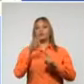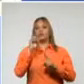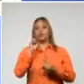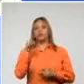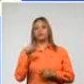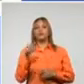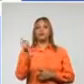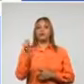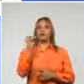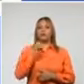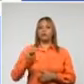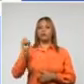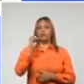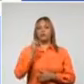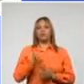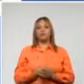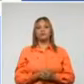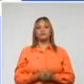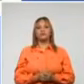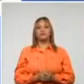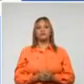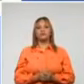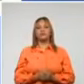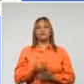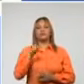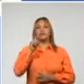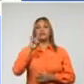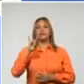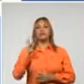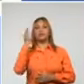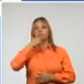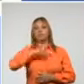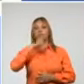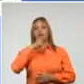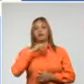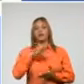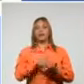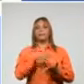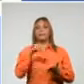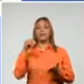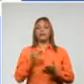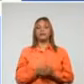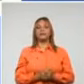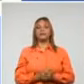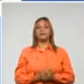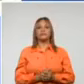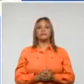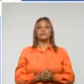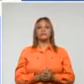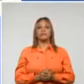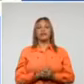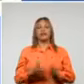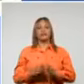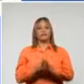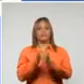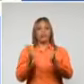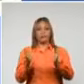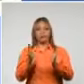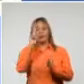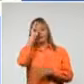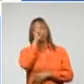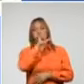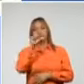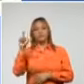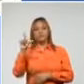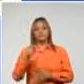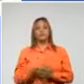Lisa, 19 de abril en Plaza de la Revolución, Hermano Ruiz Aboy en San Miguel del Padrón, Reina en